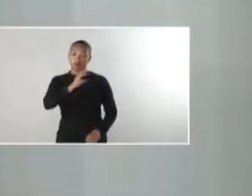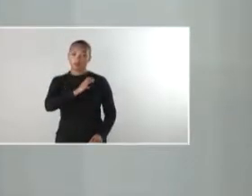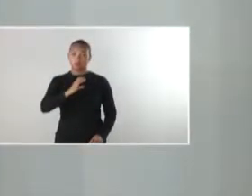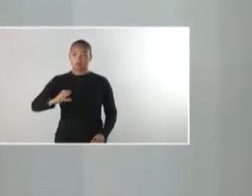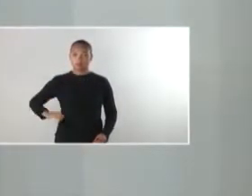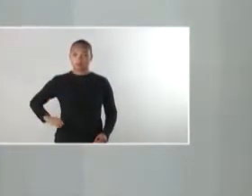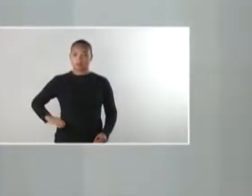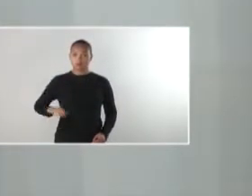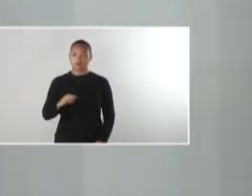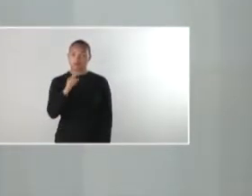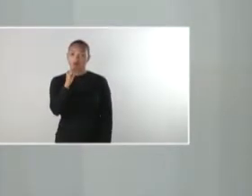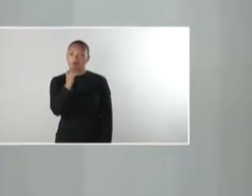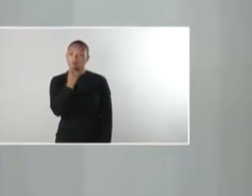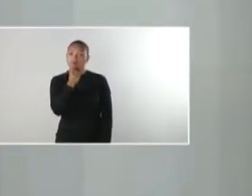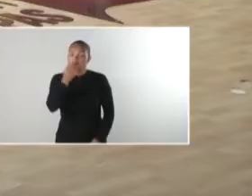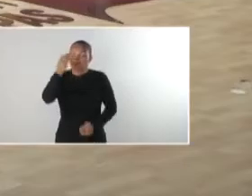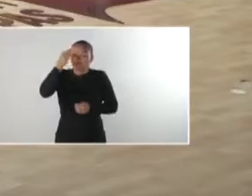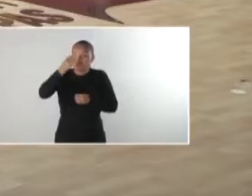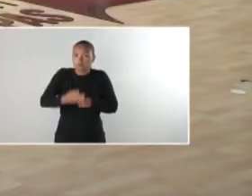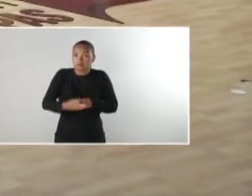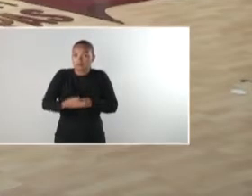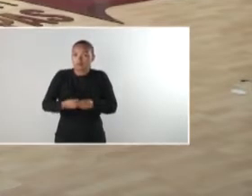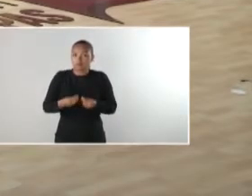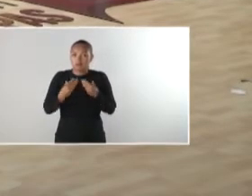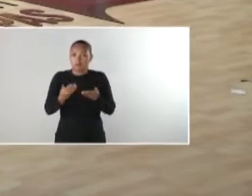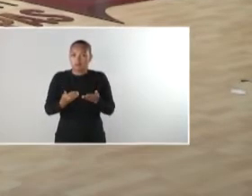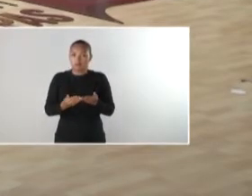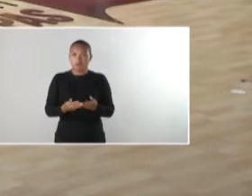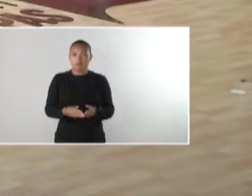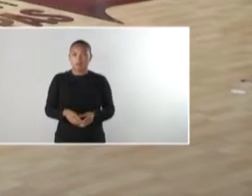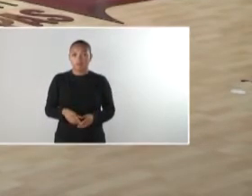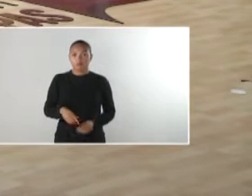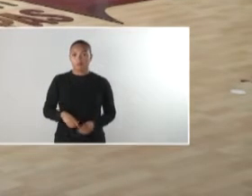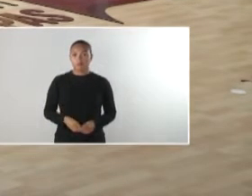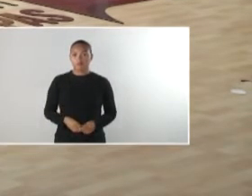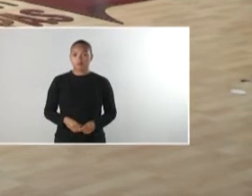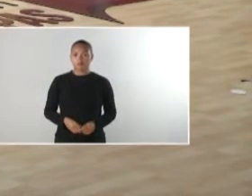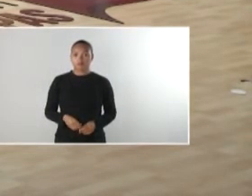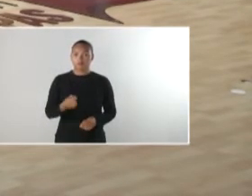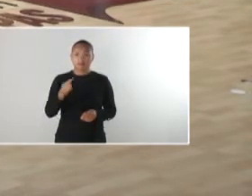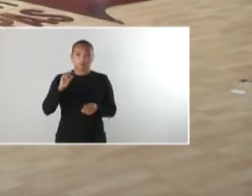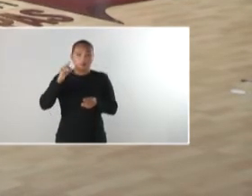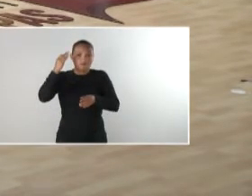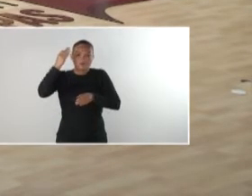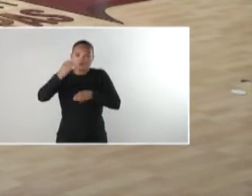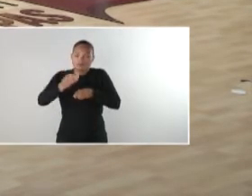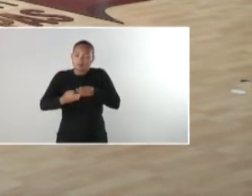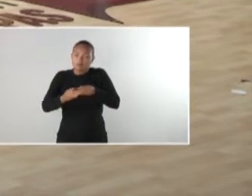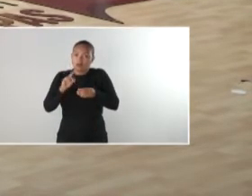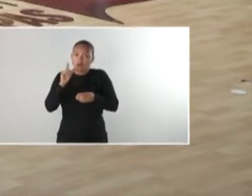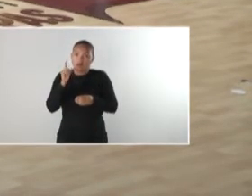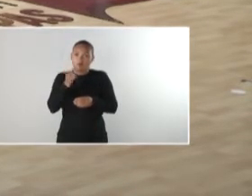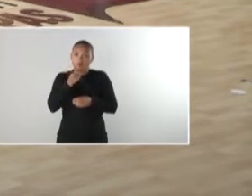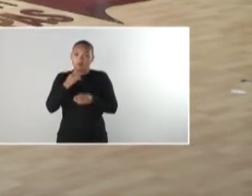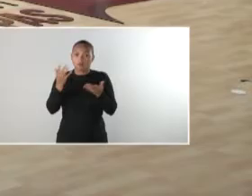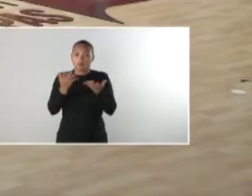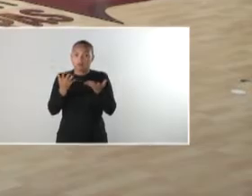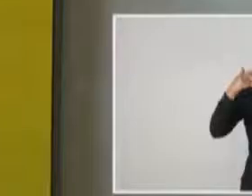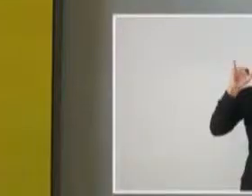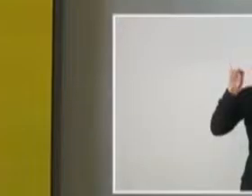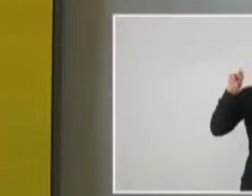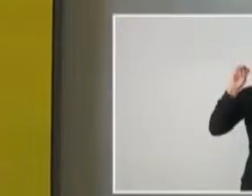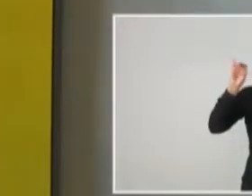Informa. En el marco del segundo debate, organizado por el Instituto Estatal Electoral de Tamaulipas, el candidato de la